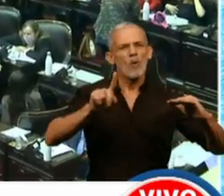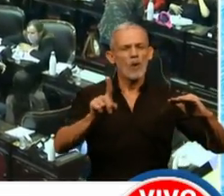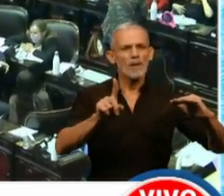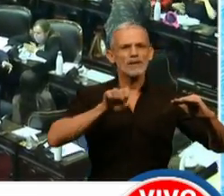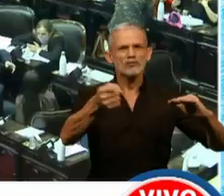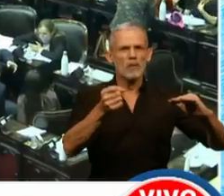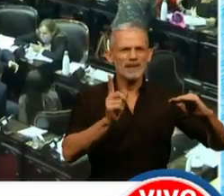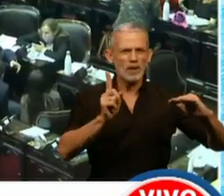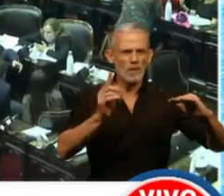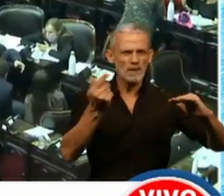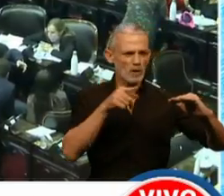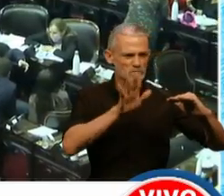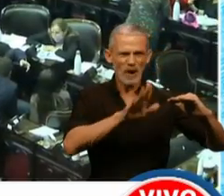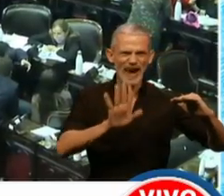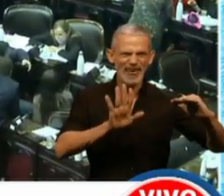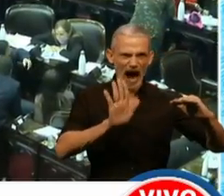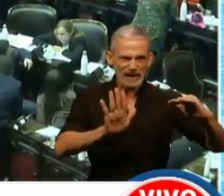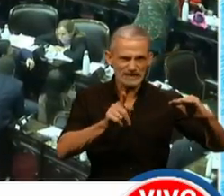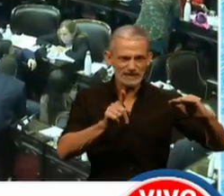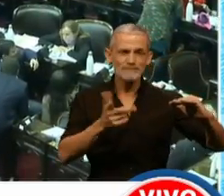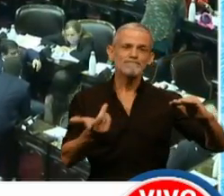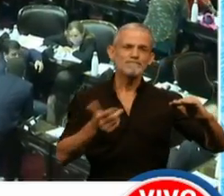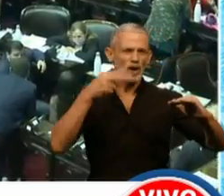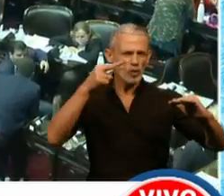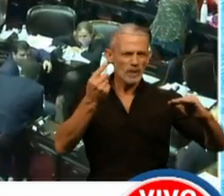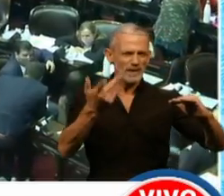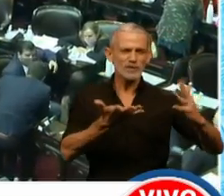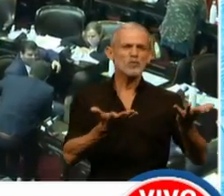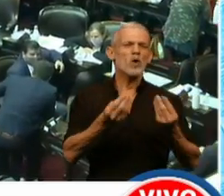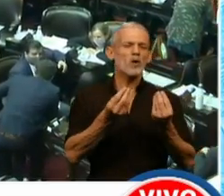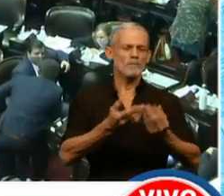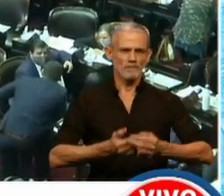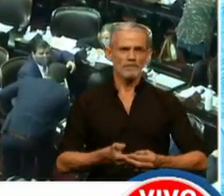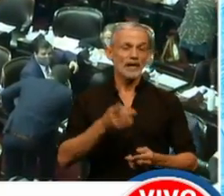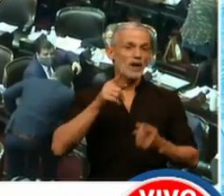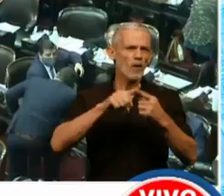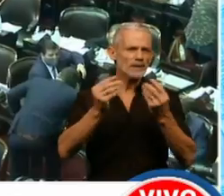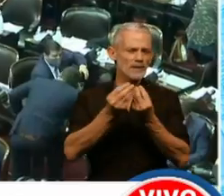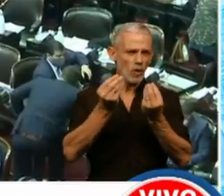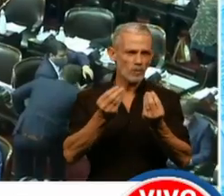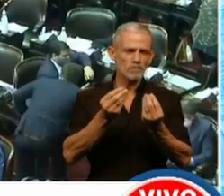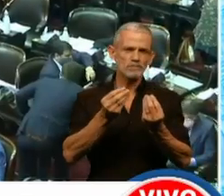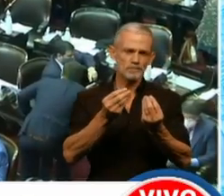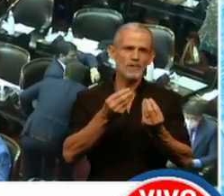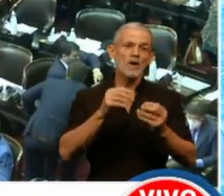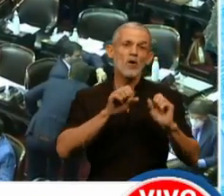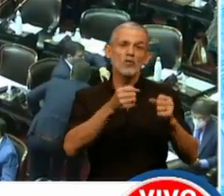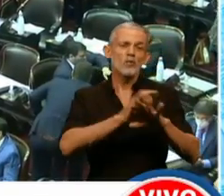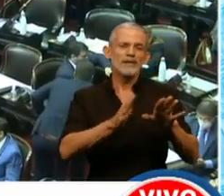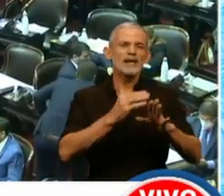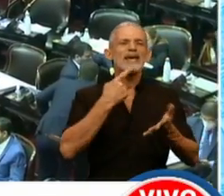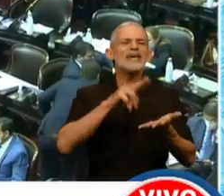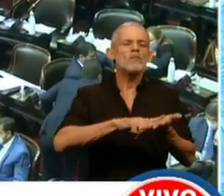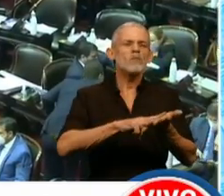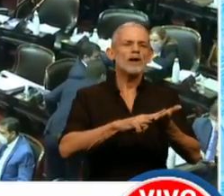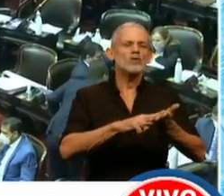ser suspendida en el 2021 básicamente se trata de él de suspenderla de grabación de